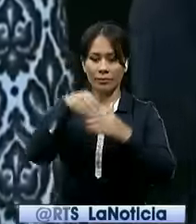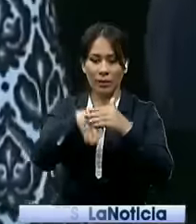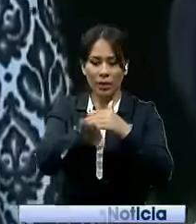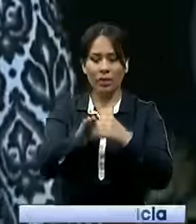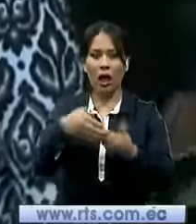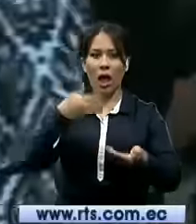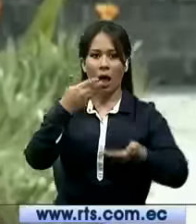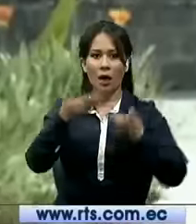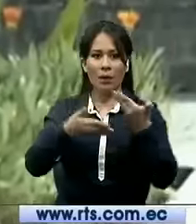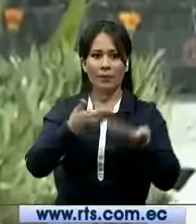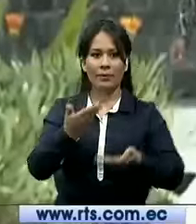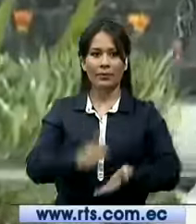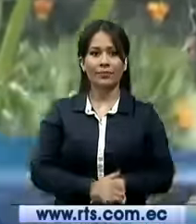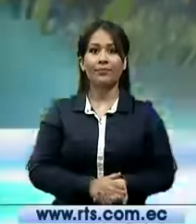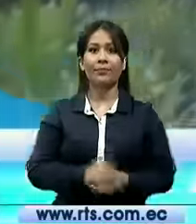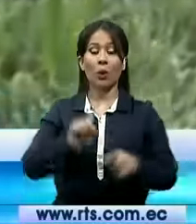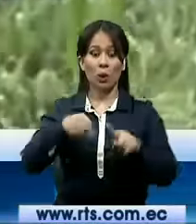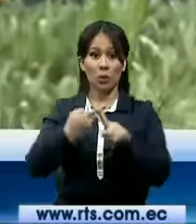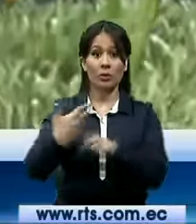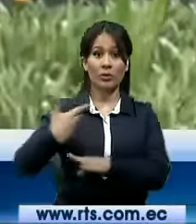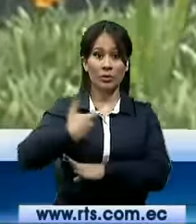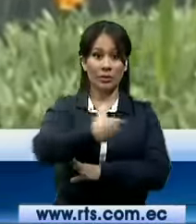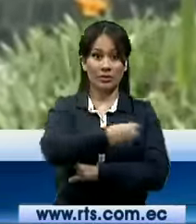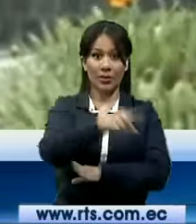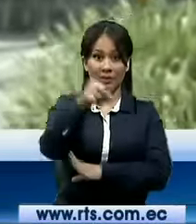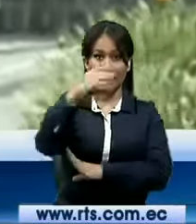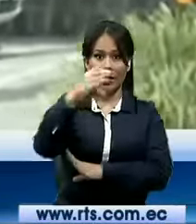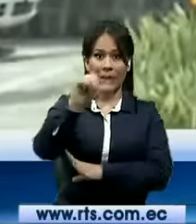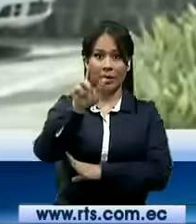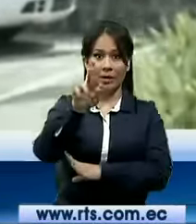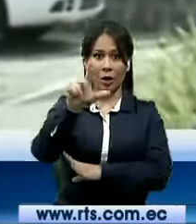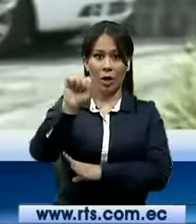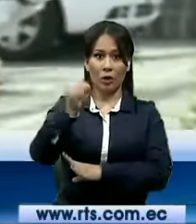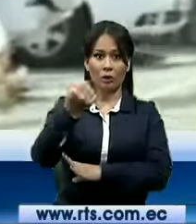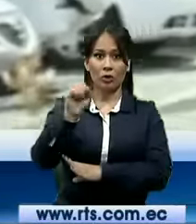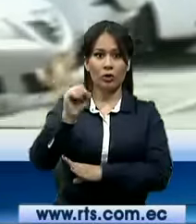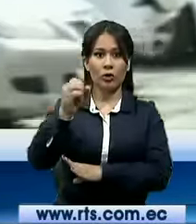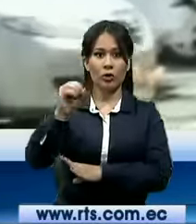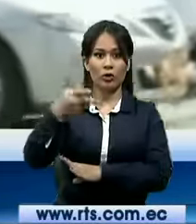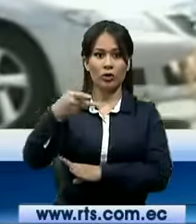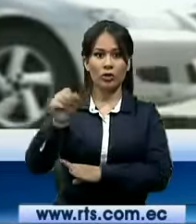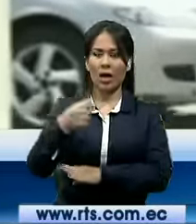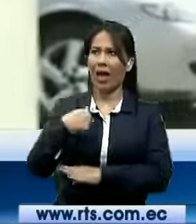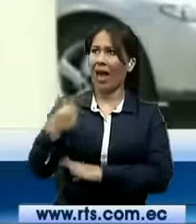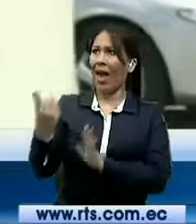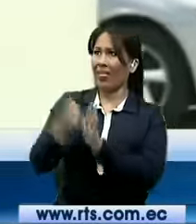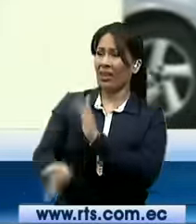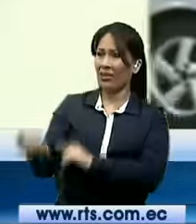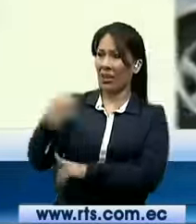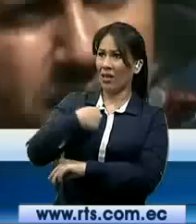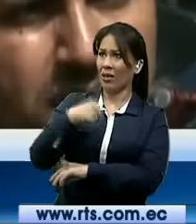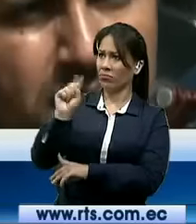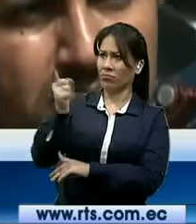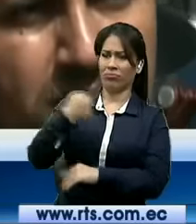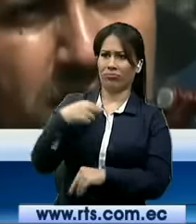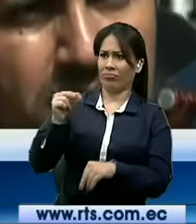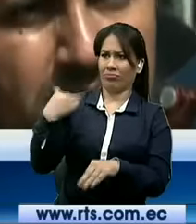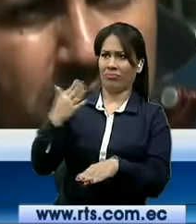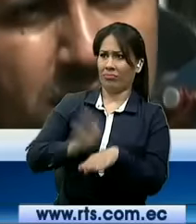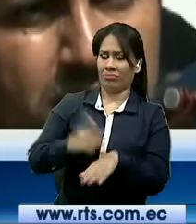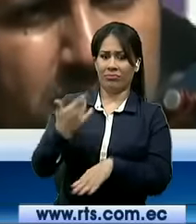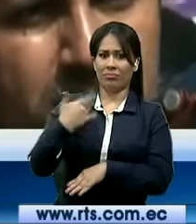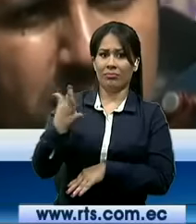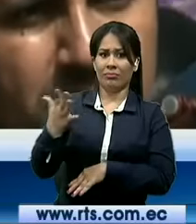su declaración. A la salida, Carlos Ochoa rechazaba la demanda presentada en su contra y aseguraba que era inocente. No he